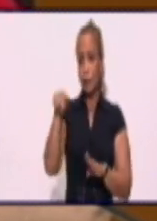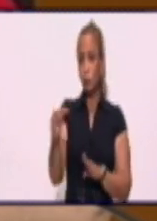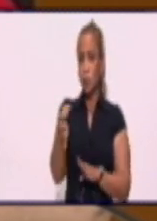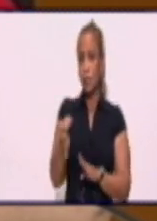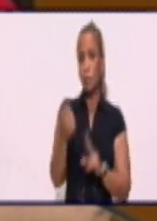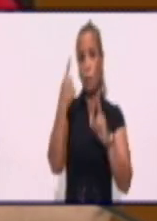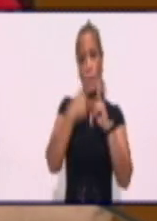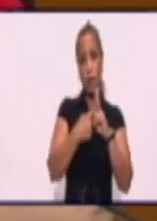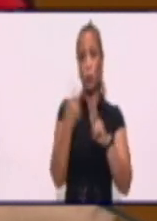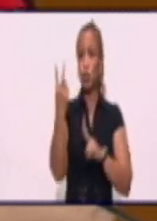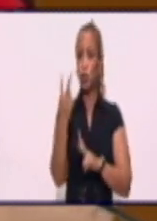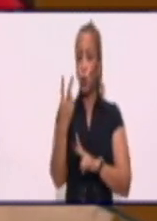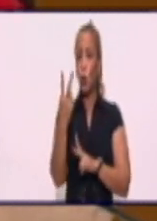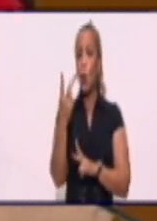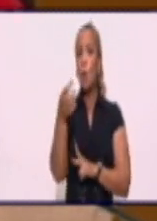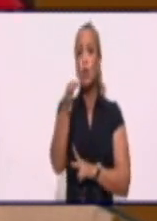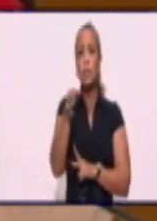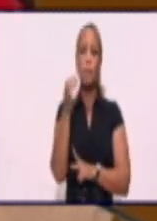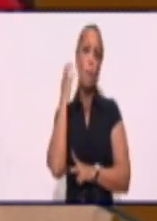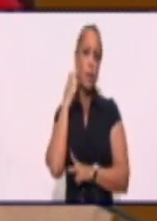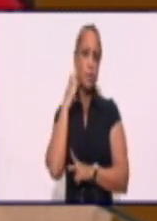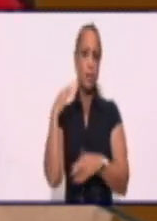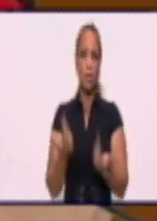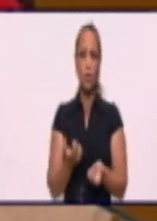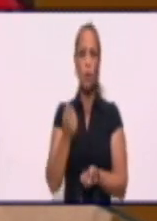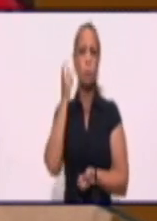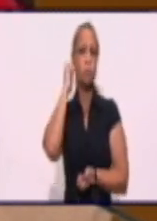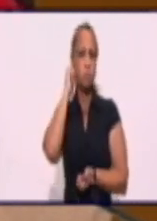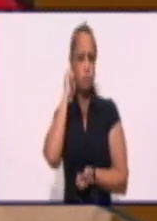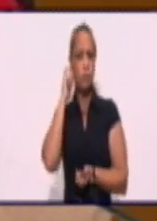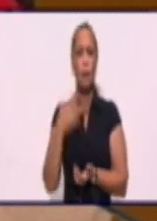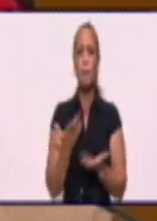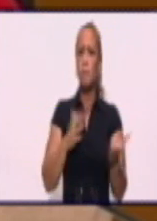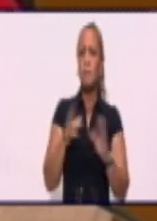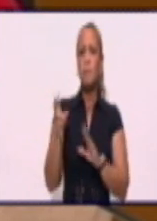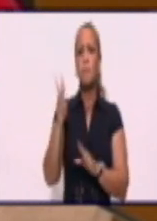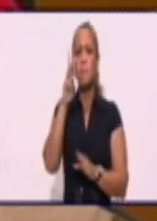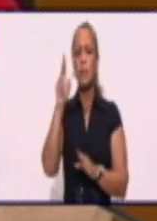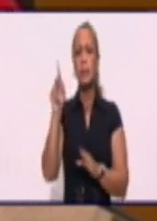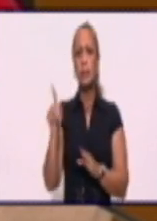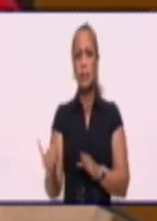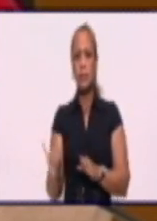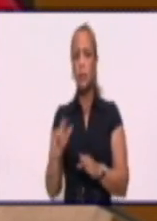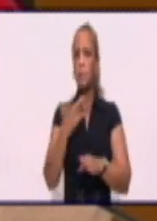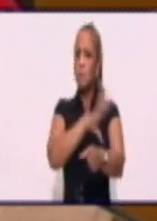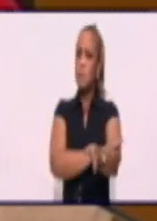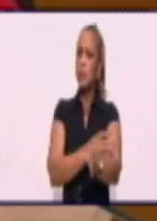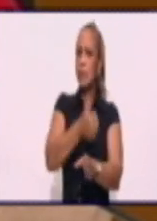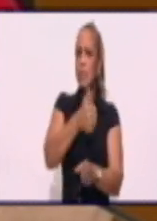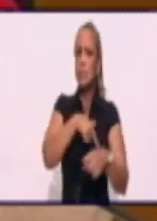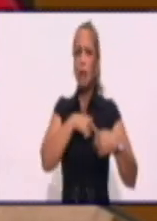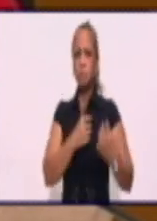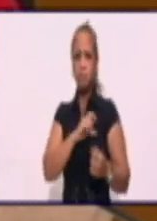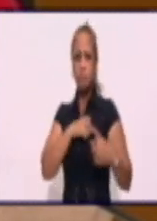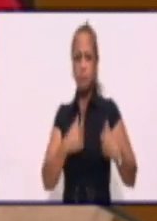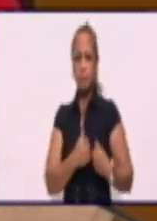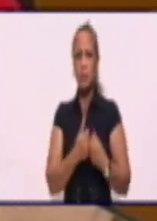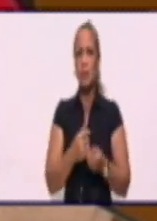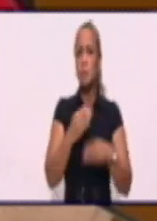municipio Manzanillo. Paciente femenina de 76 años de edad, hipertensa, diabética y cardiópata de